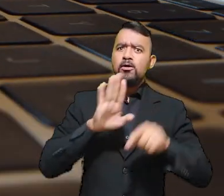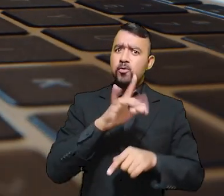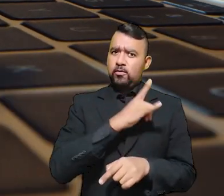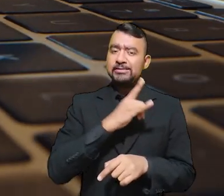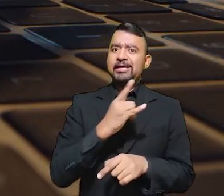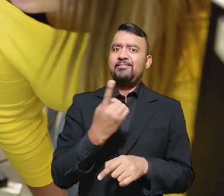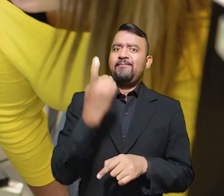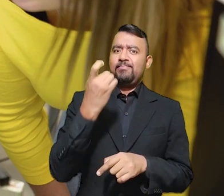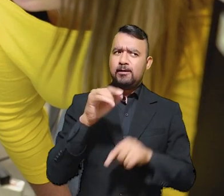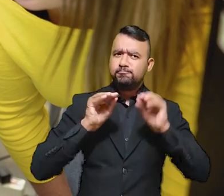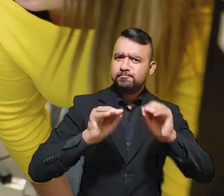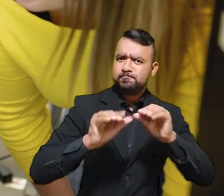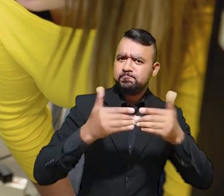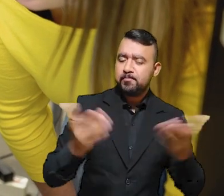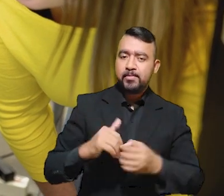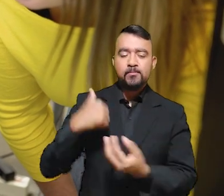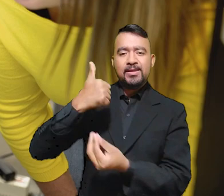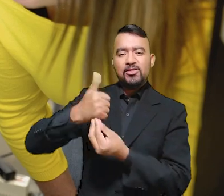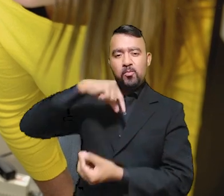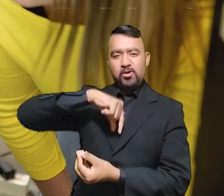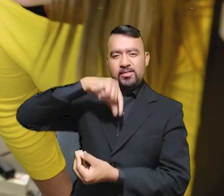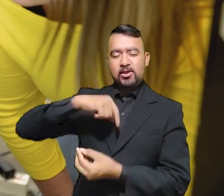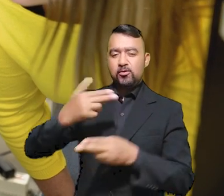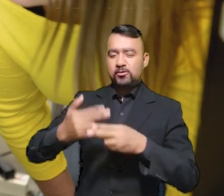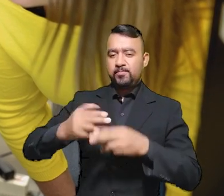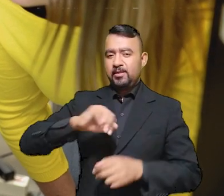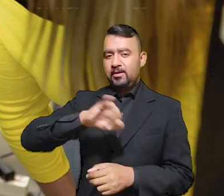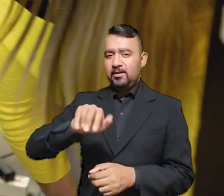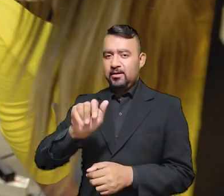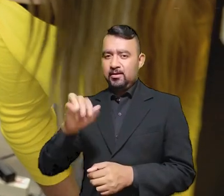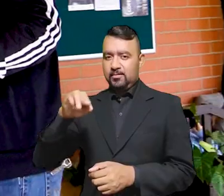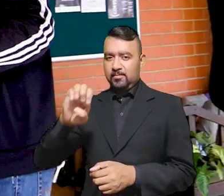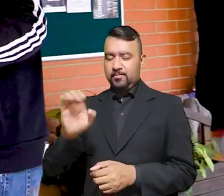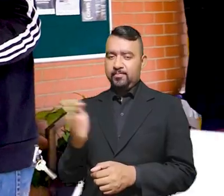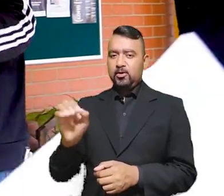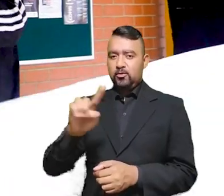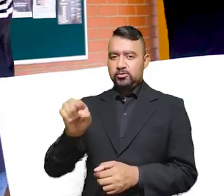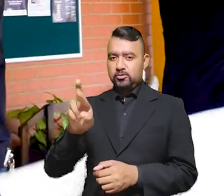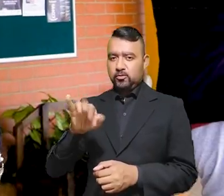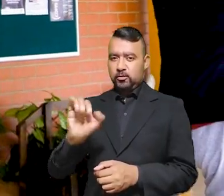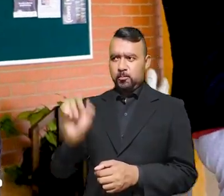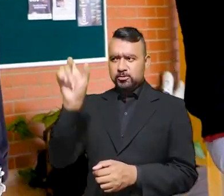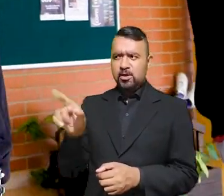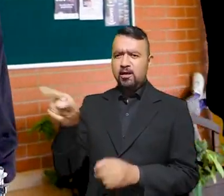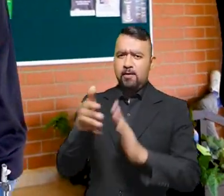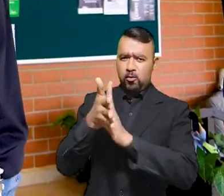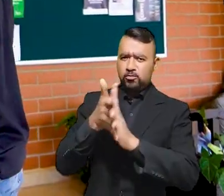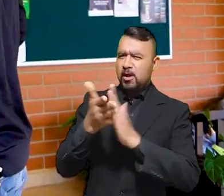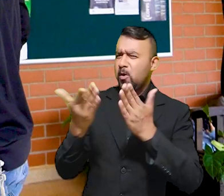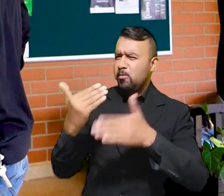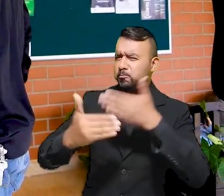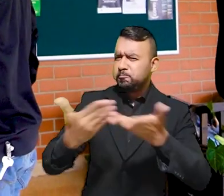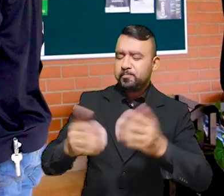país. Sobre este tema, hablamos con Jairo Alexander Osorio Saraz, rector del Politécnico Colombiano Jaime Isaza David,